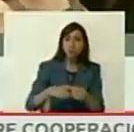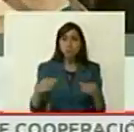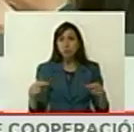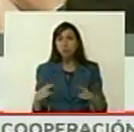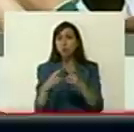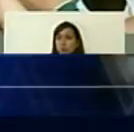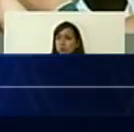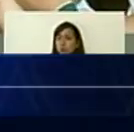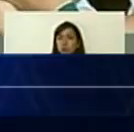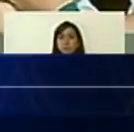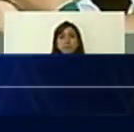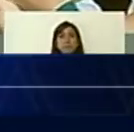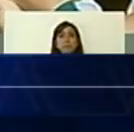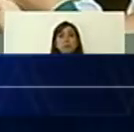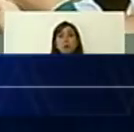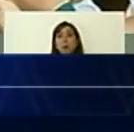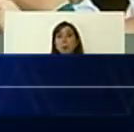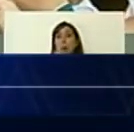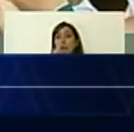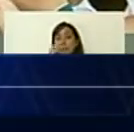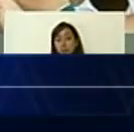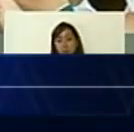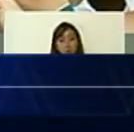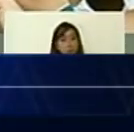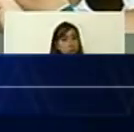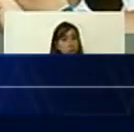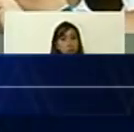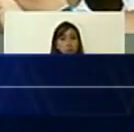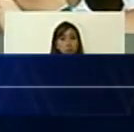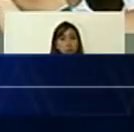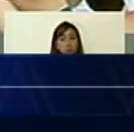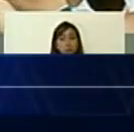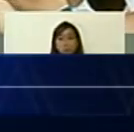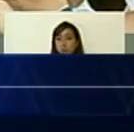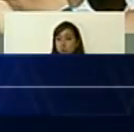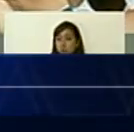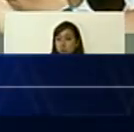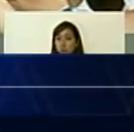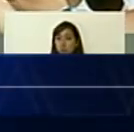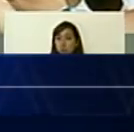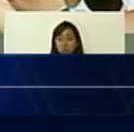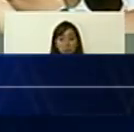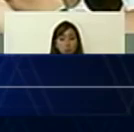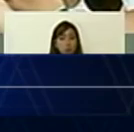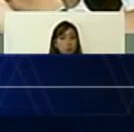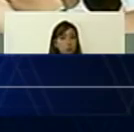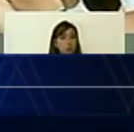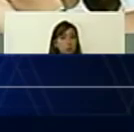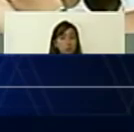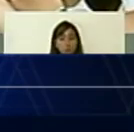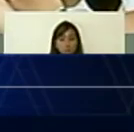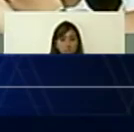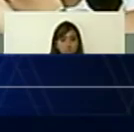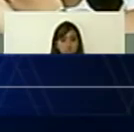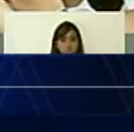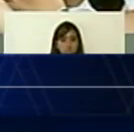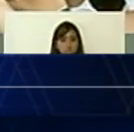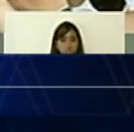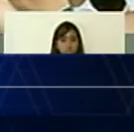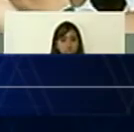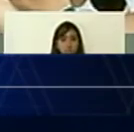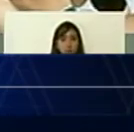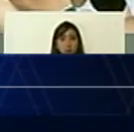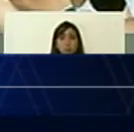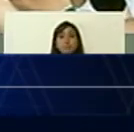El presidente Nicolás Maduro le puso una pausa. Nosotros no nos hemos retirado del proceso de diálogo con la oposición o con las